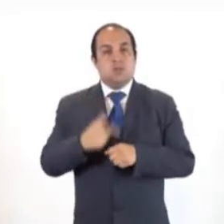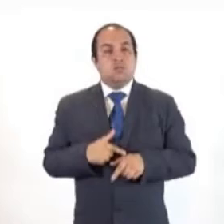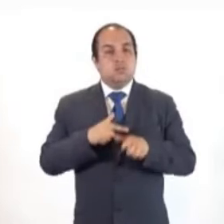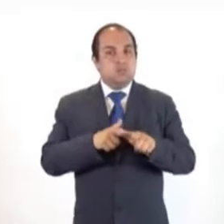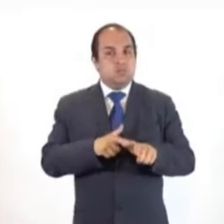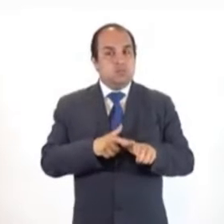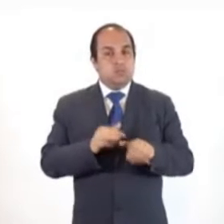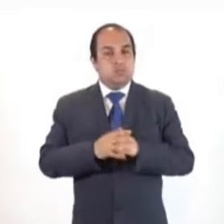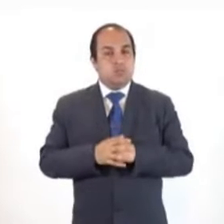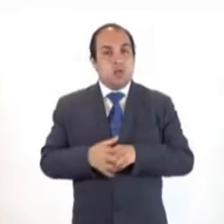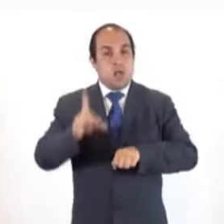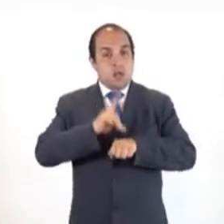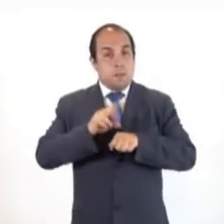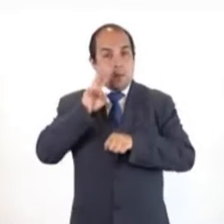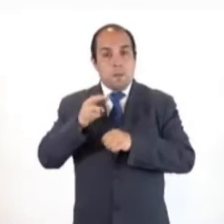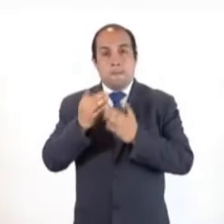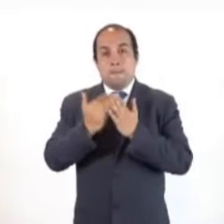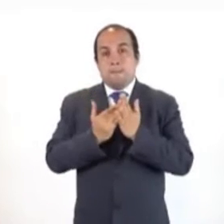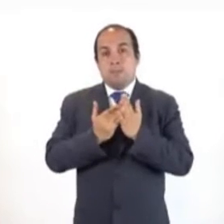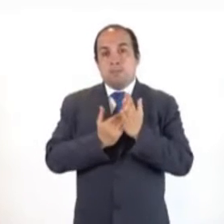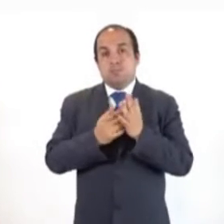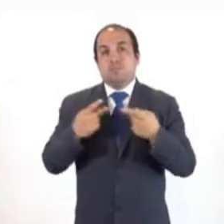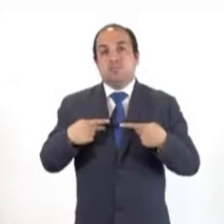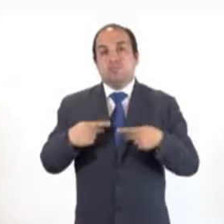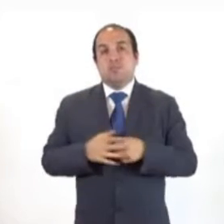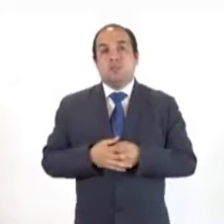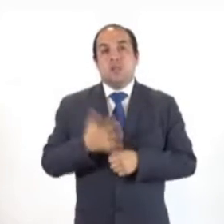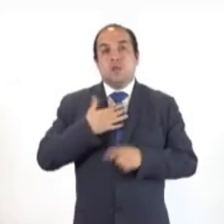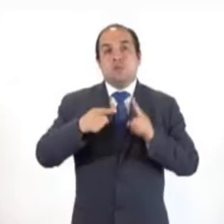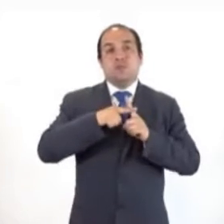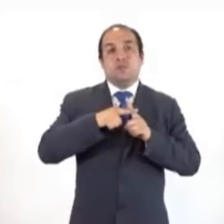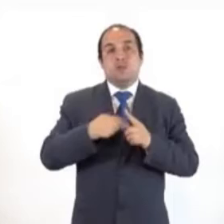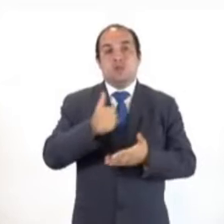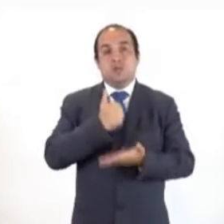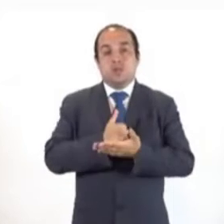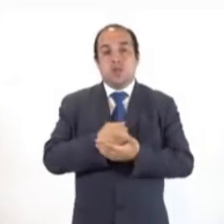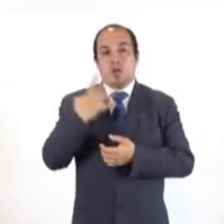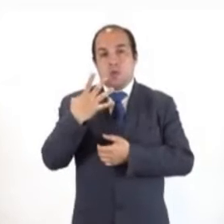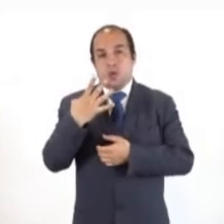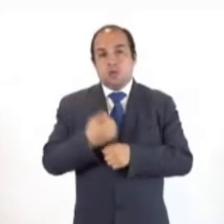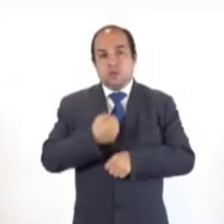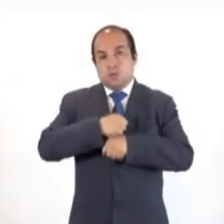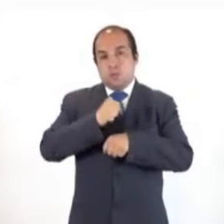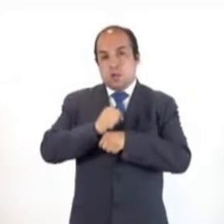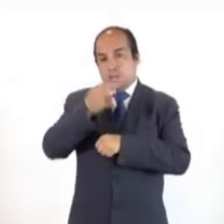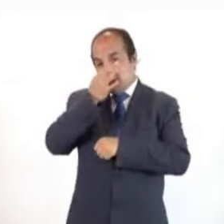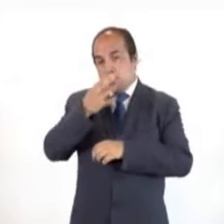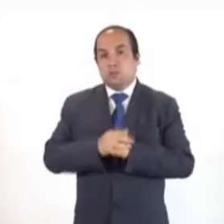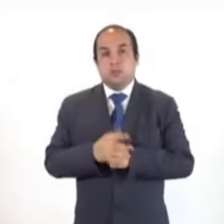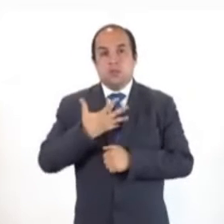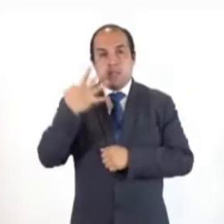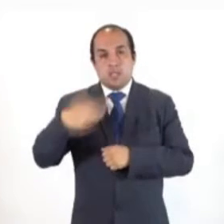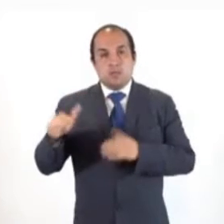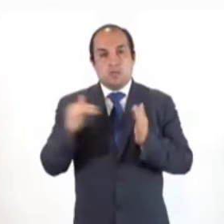que cada día vemos menos personas saliendo positivas en todas las pruebas de la ciudad. Hace cerca de 4 semanas cerca de 10.000